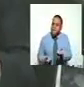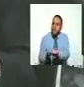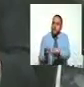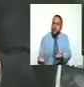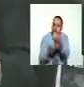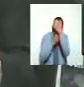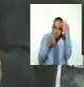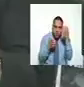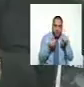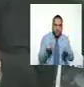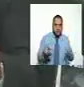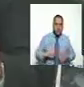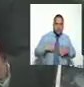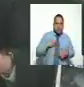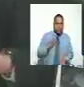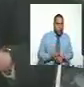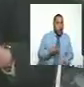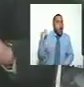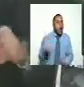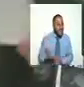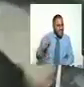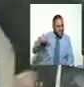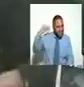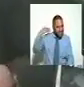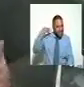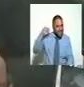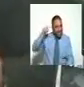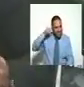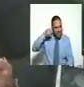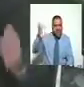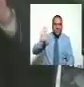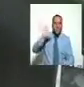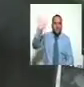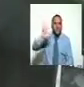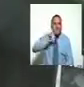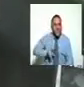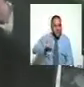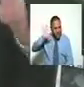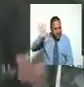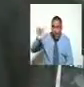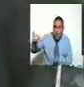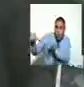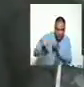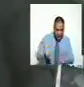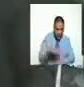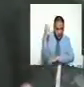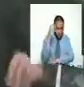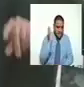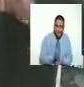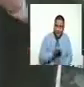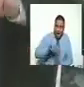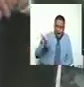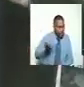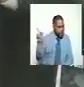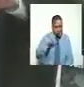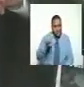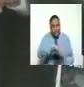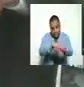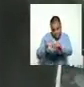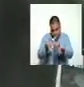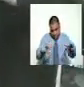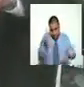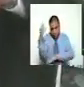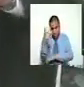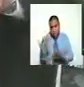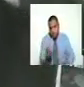generen el riesgo de vivir la misma tragedia sufrida por la hermana República de Venezuela. Desde aquí la invitación a los colombianos a que